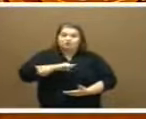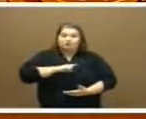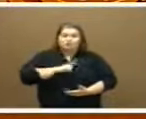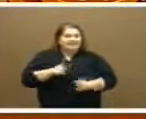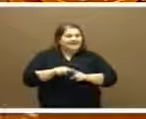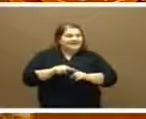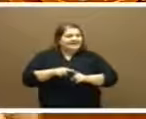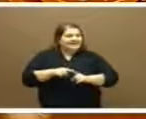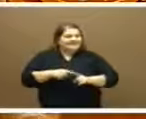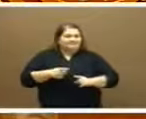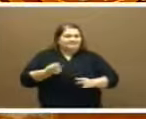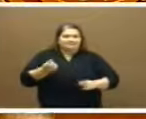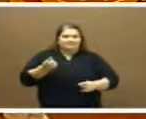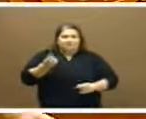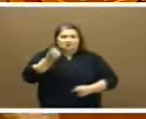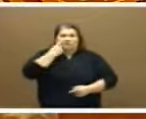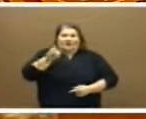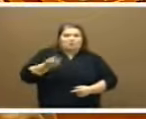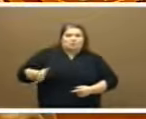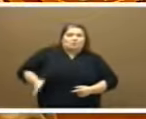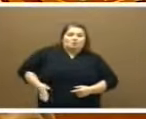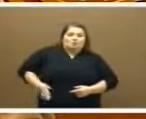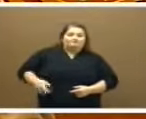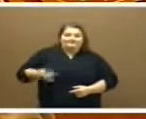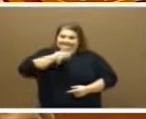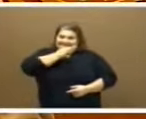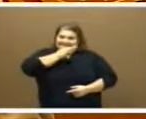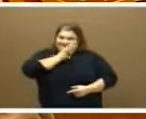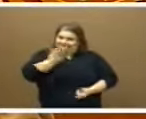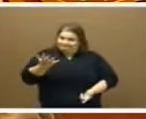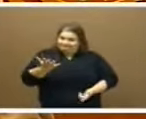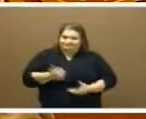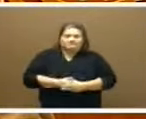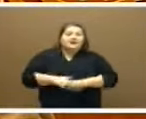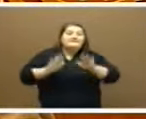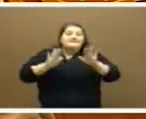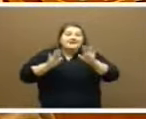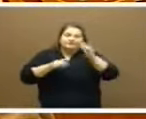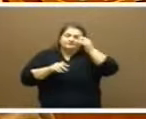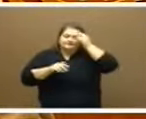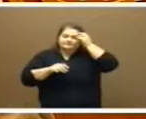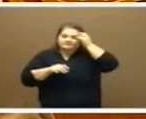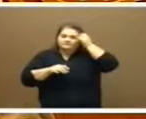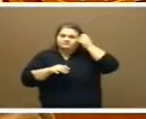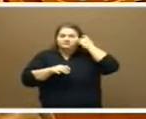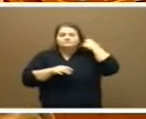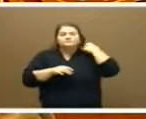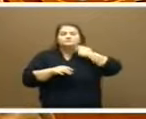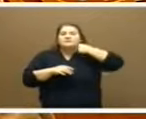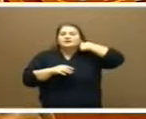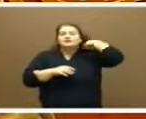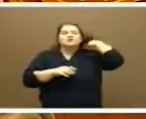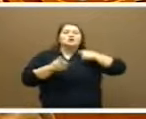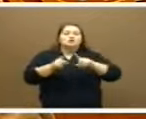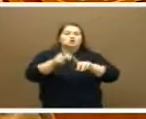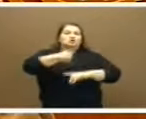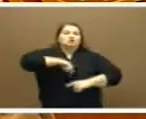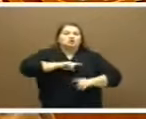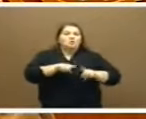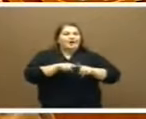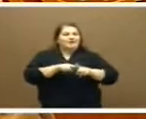han perdido, no lo han visto, no lo han sufrido en su bolsillo. Y tiene que llegar un momento, efectivamente, donde